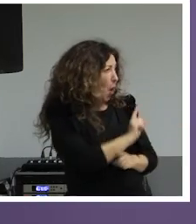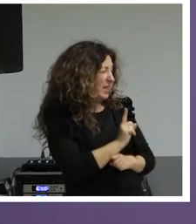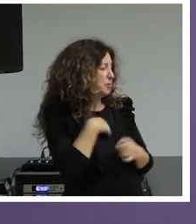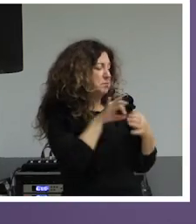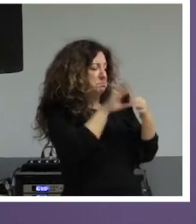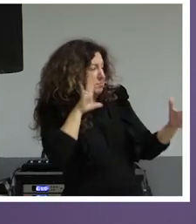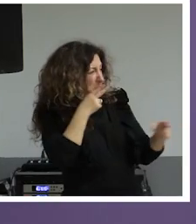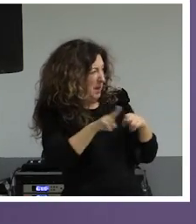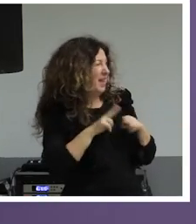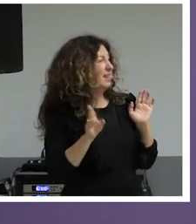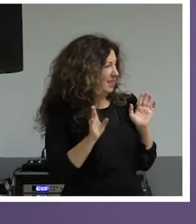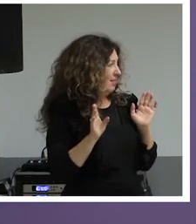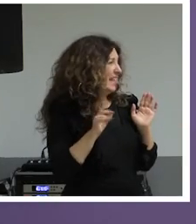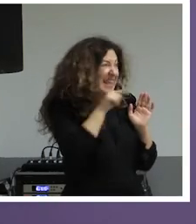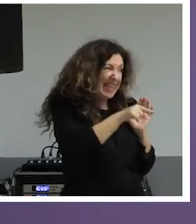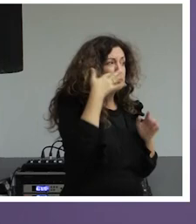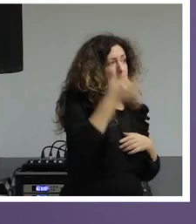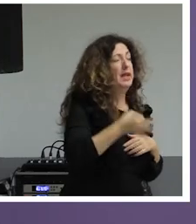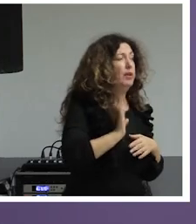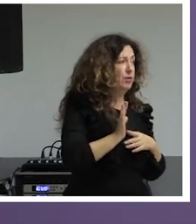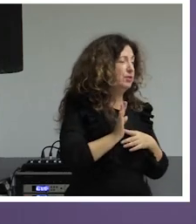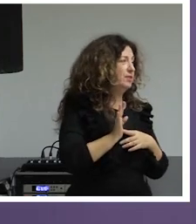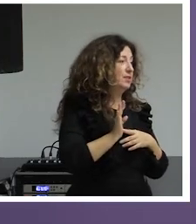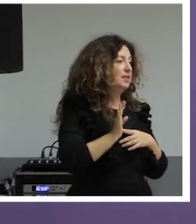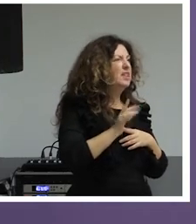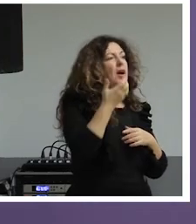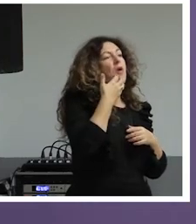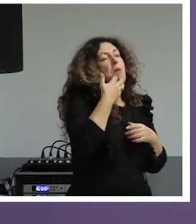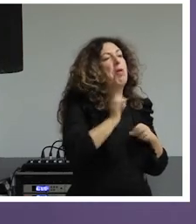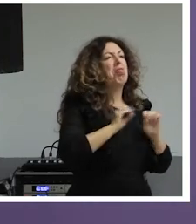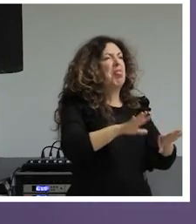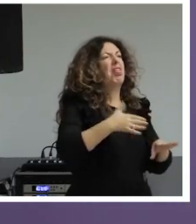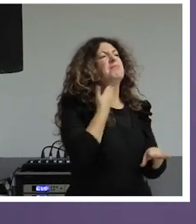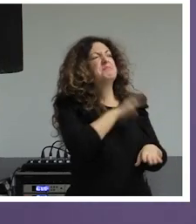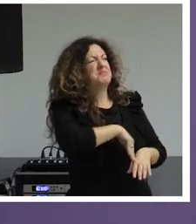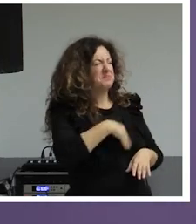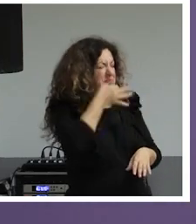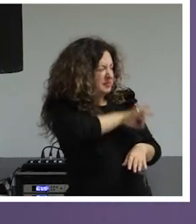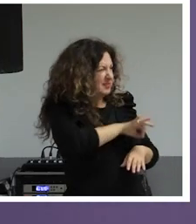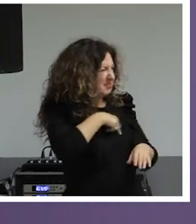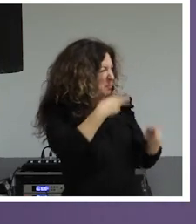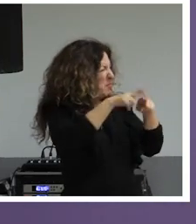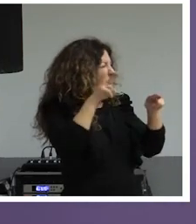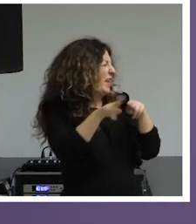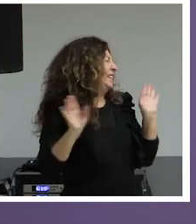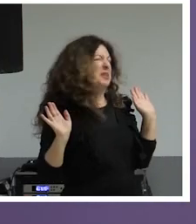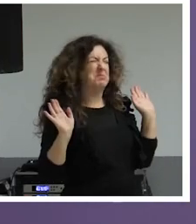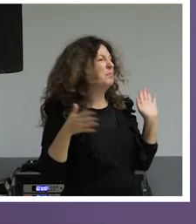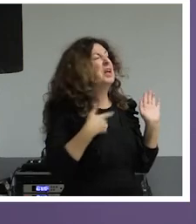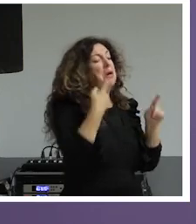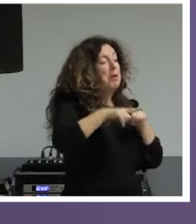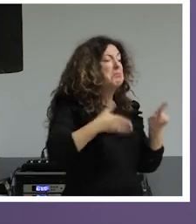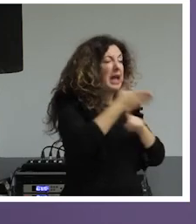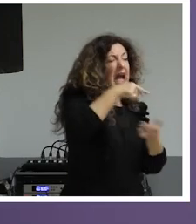una desafección política una desafección los ya no están cansados de que no les escuchen pagan sus impuestos y no les escuchan y la